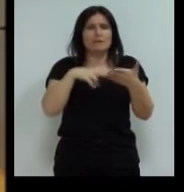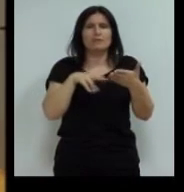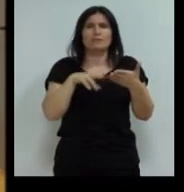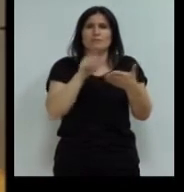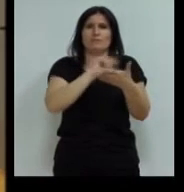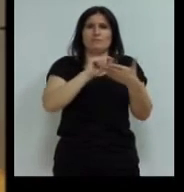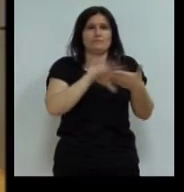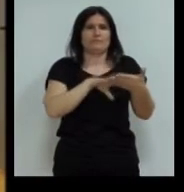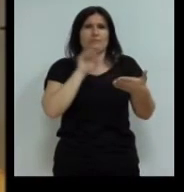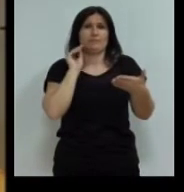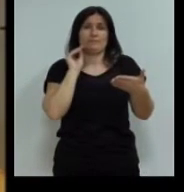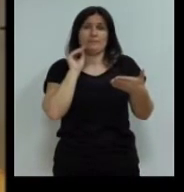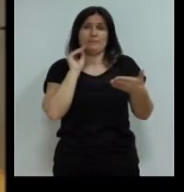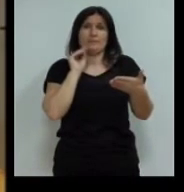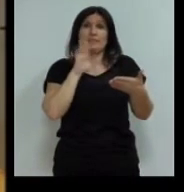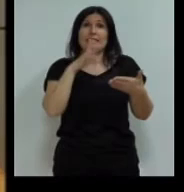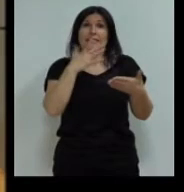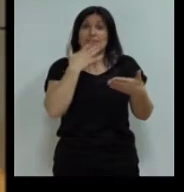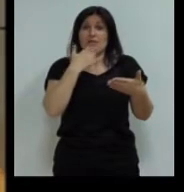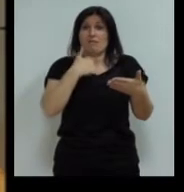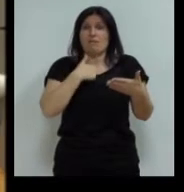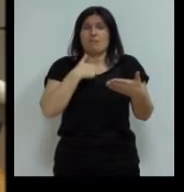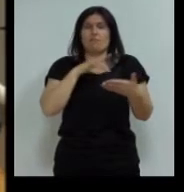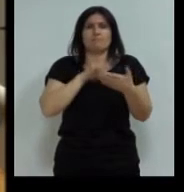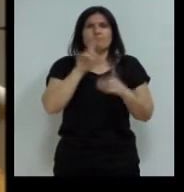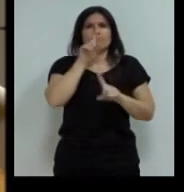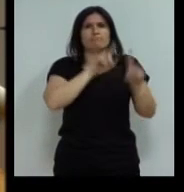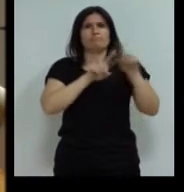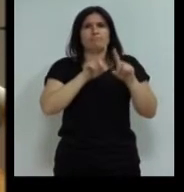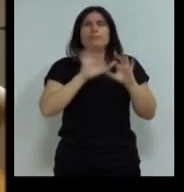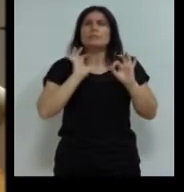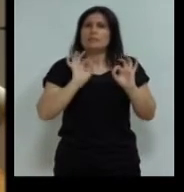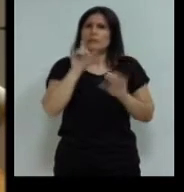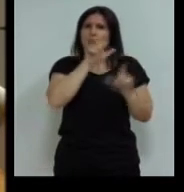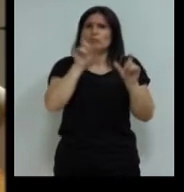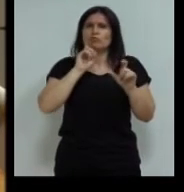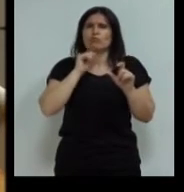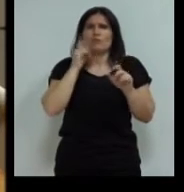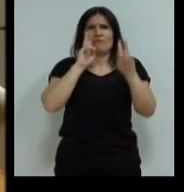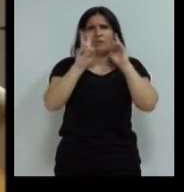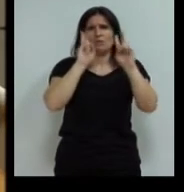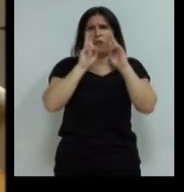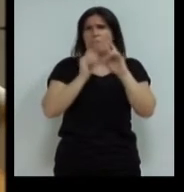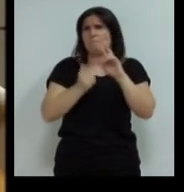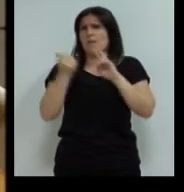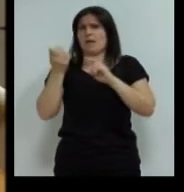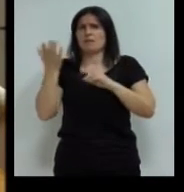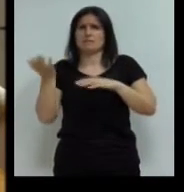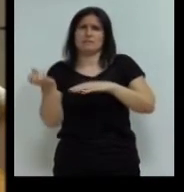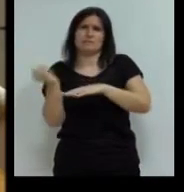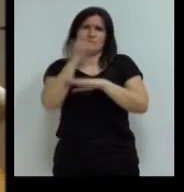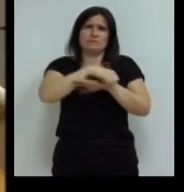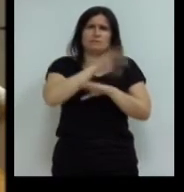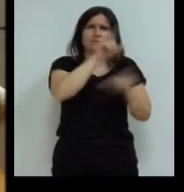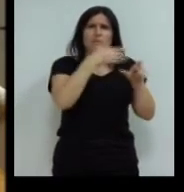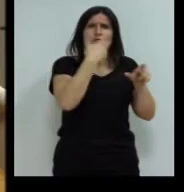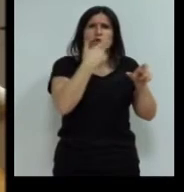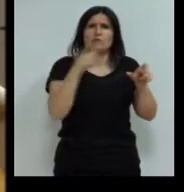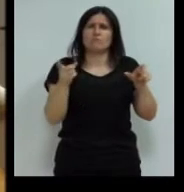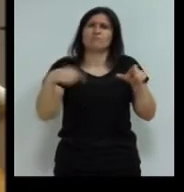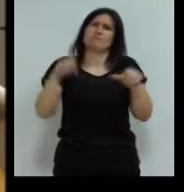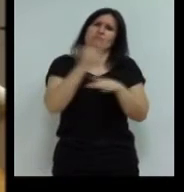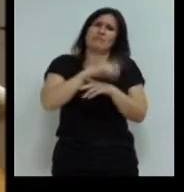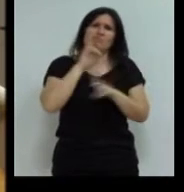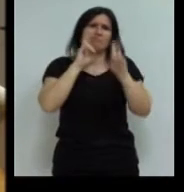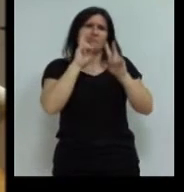si tú tienes problemas, aunque los sordos son visuales, son más visuales que las personas oyentes, es cierto que tú